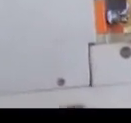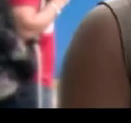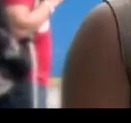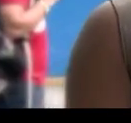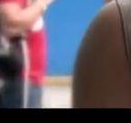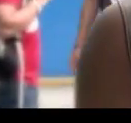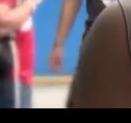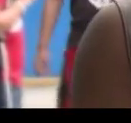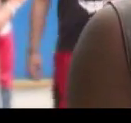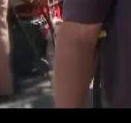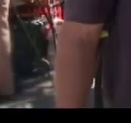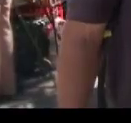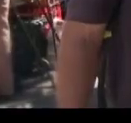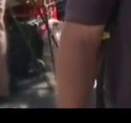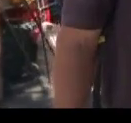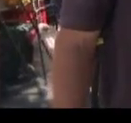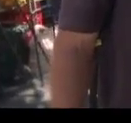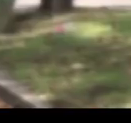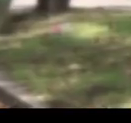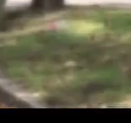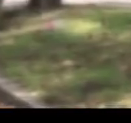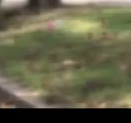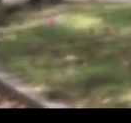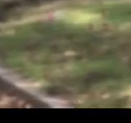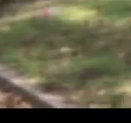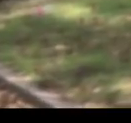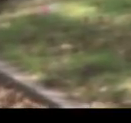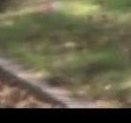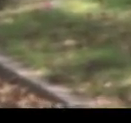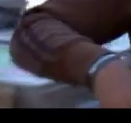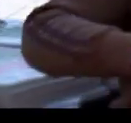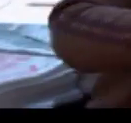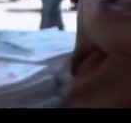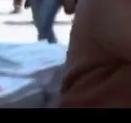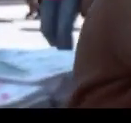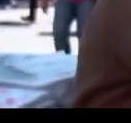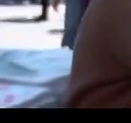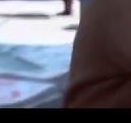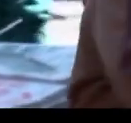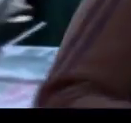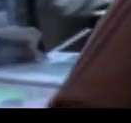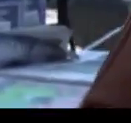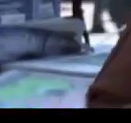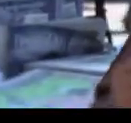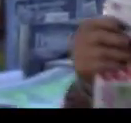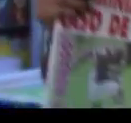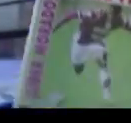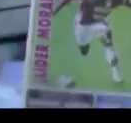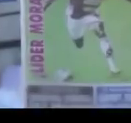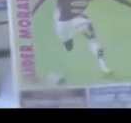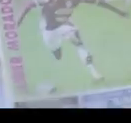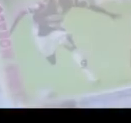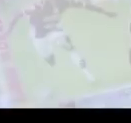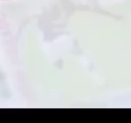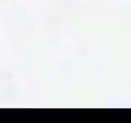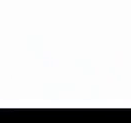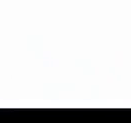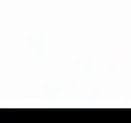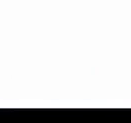Diario Extra, el diario preferido por los ticos que saben lo que es ser tico. Diario